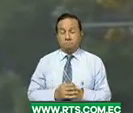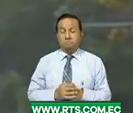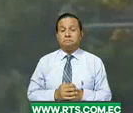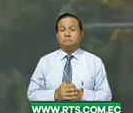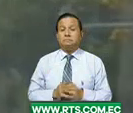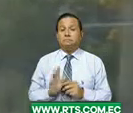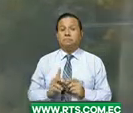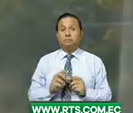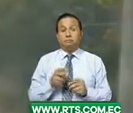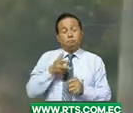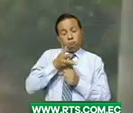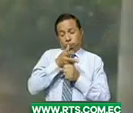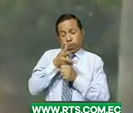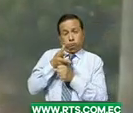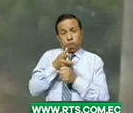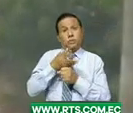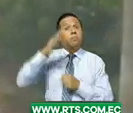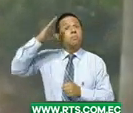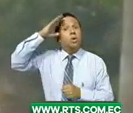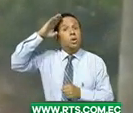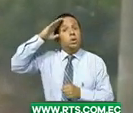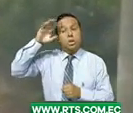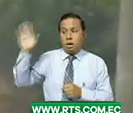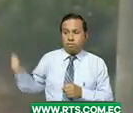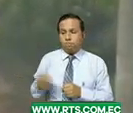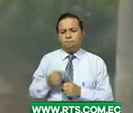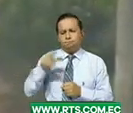Sospechoso logra ser capturado por elementos policiales.